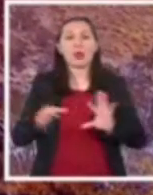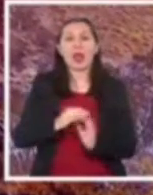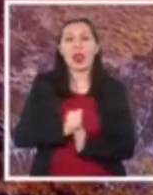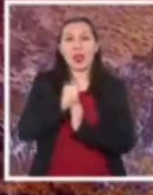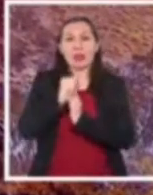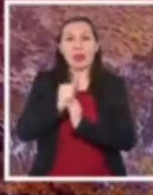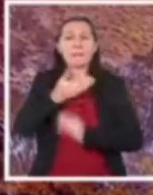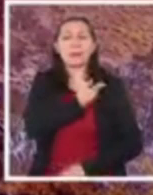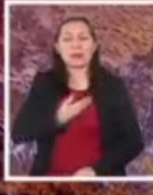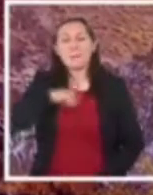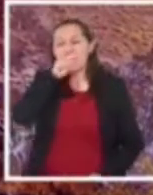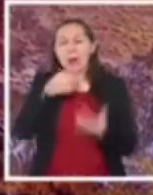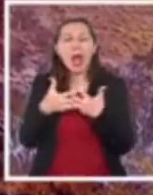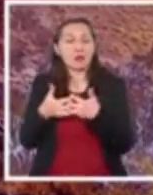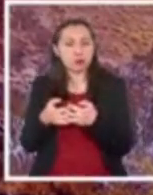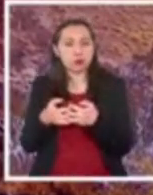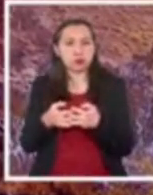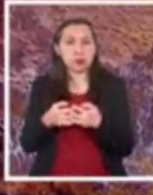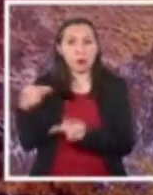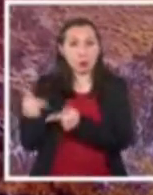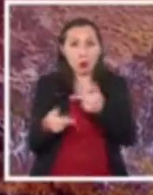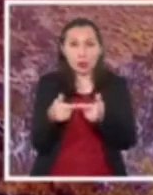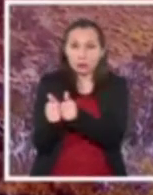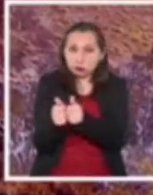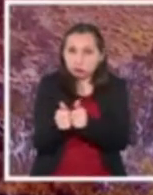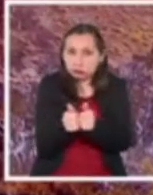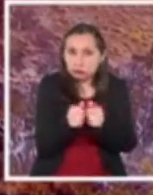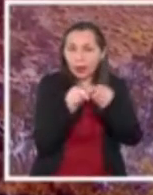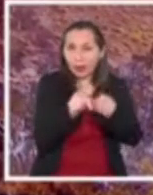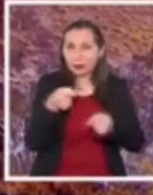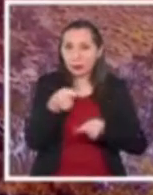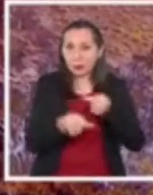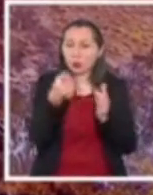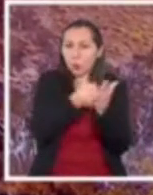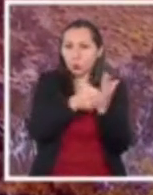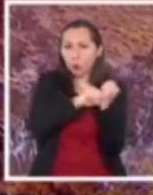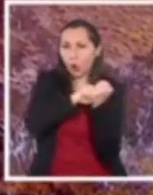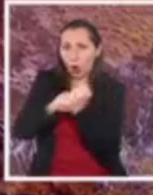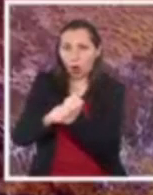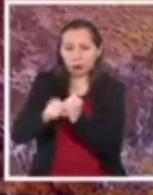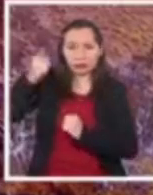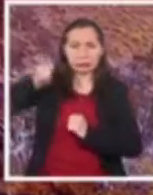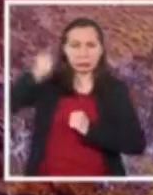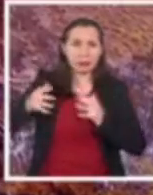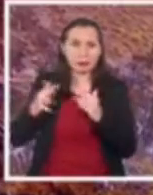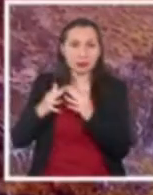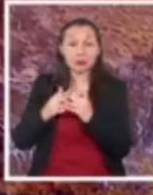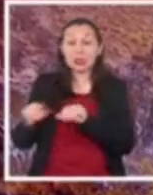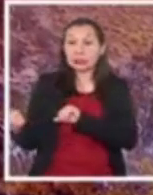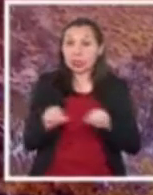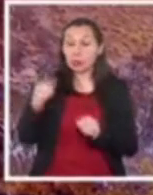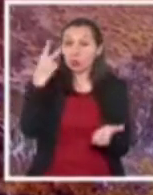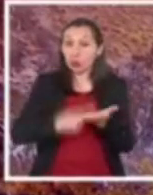por el presidente elwin y las fuerzas políticas que acompañaron ese proceso y la lucha contra la dictadura o el terremoto